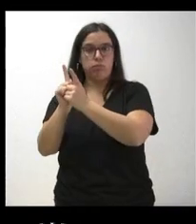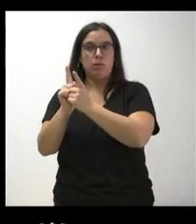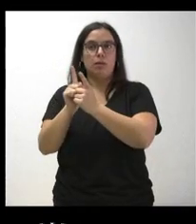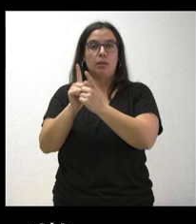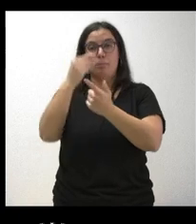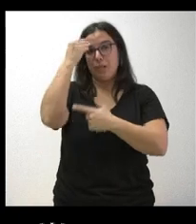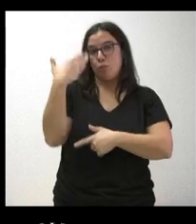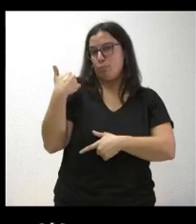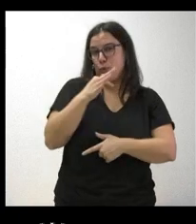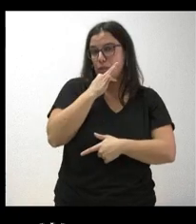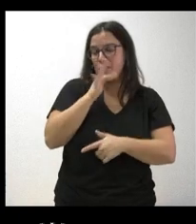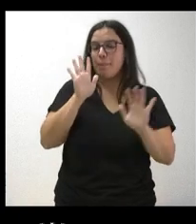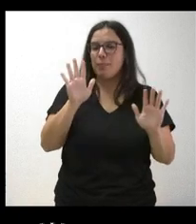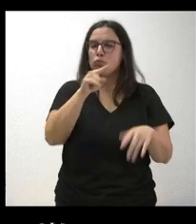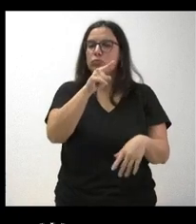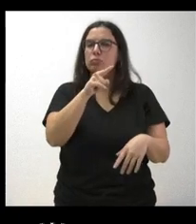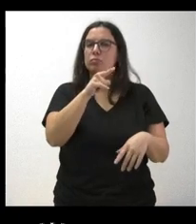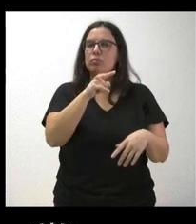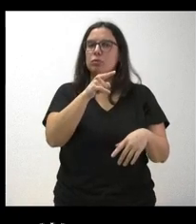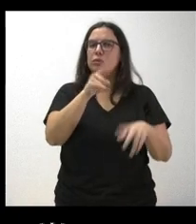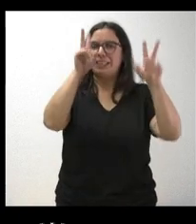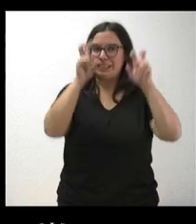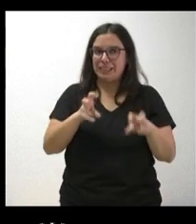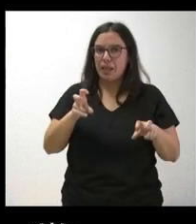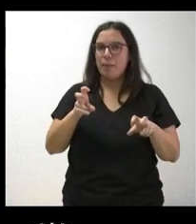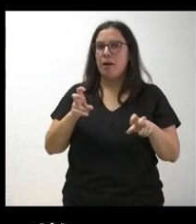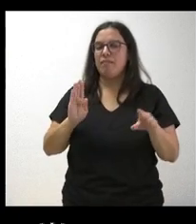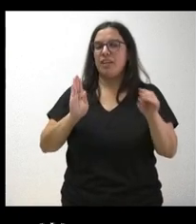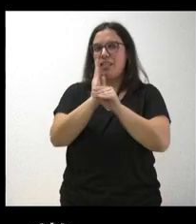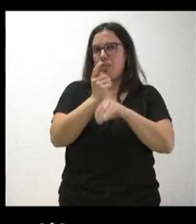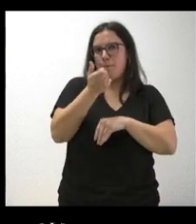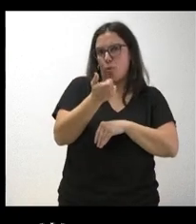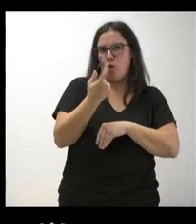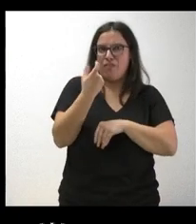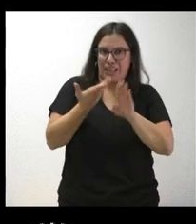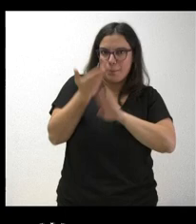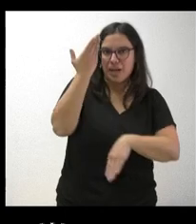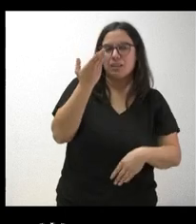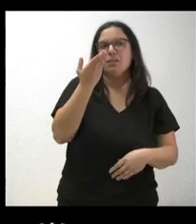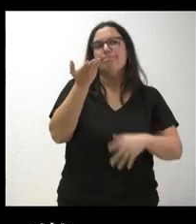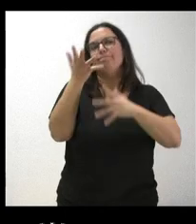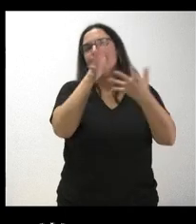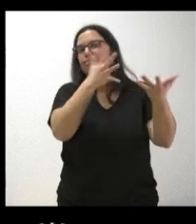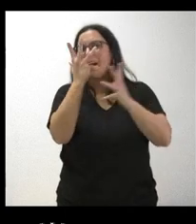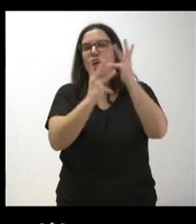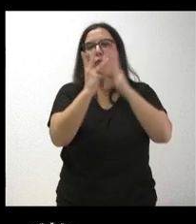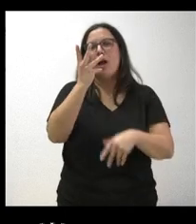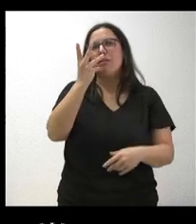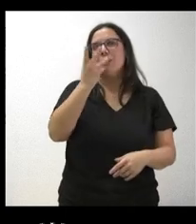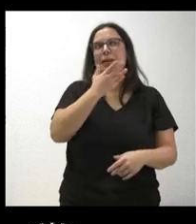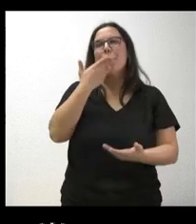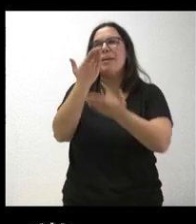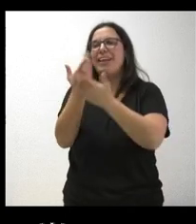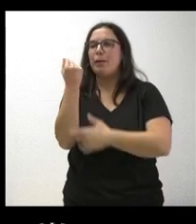cita ni nada pero ustedes van a llegar con el tema de la infrain cción qu importe más o menos sería el que estarían en